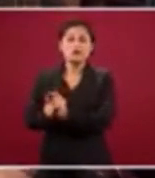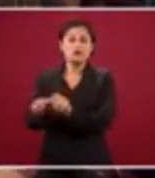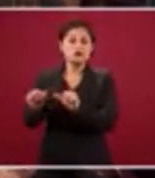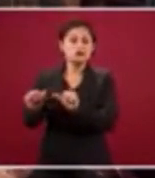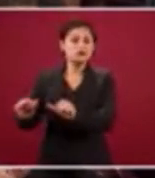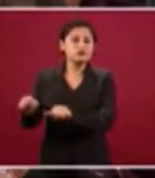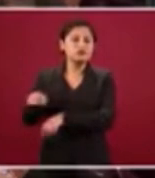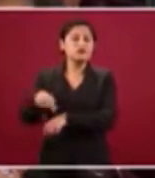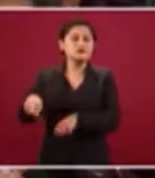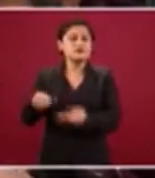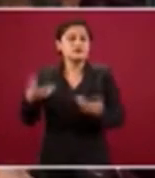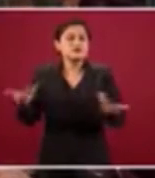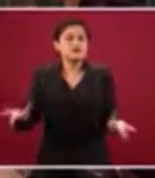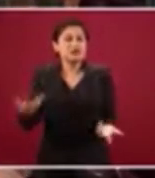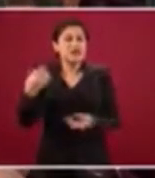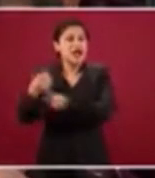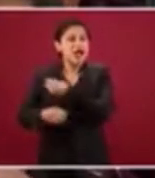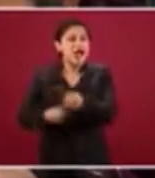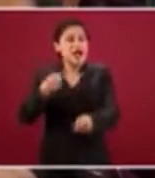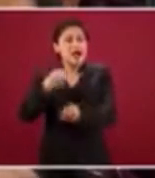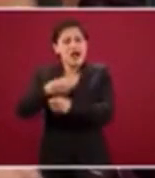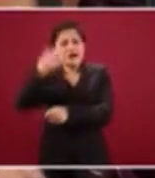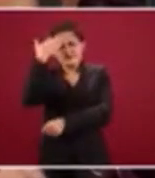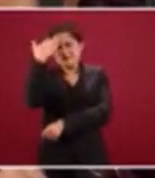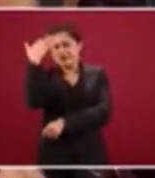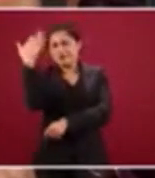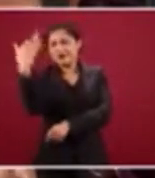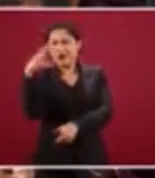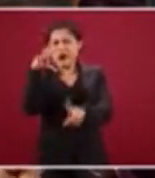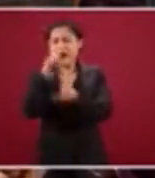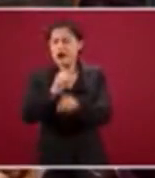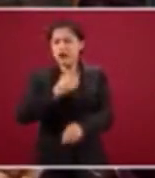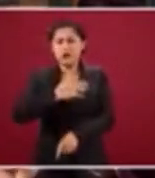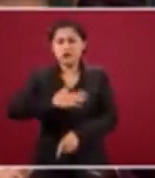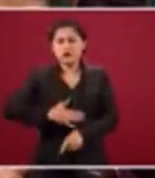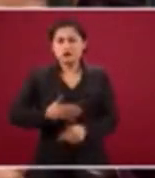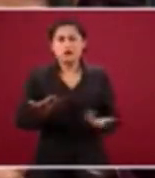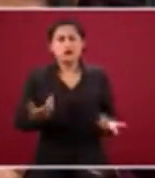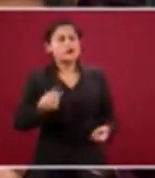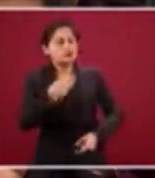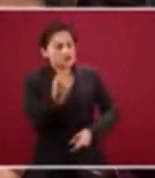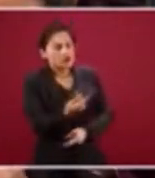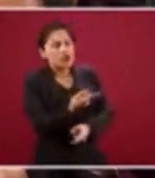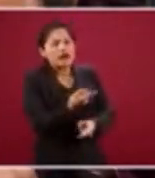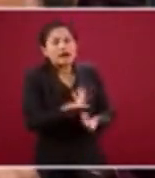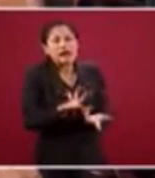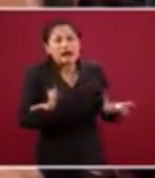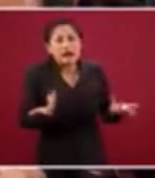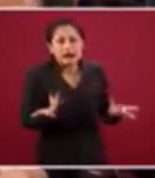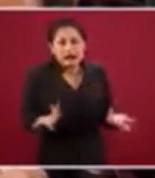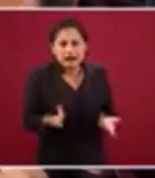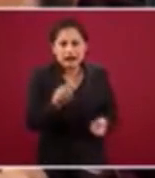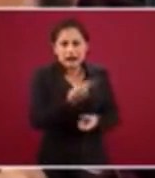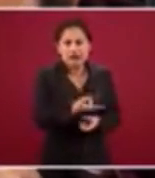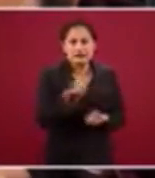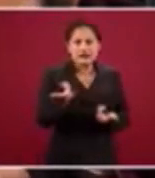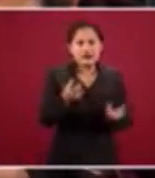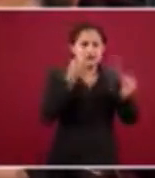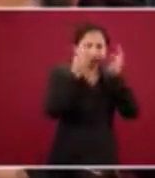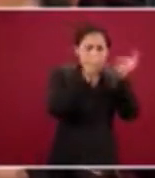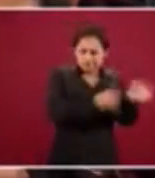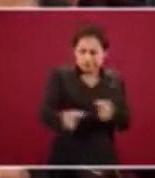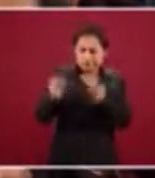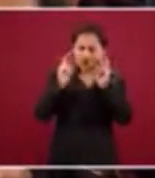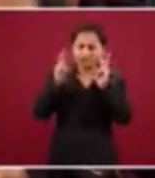¿Qué es lo que realmente se está haciendo? ¿Por qué no se voltea a cuestionar también esa situación desde los gobiernos estatales? Hay tratados